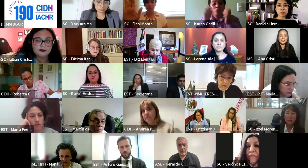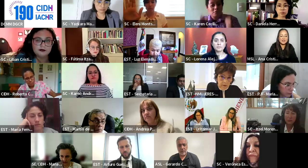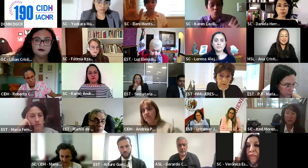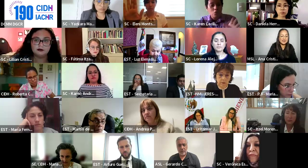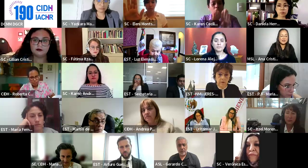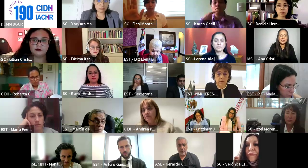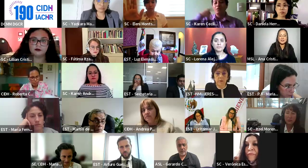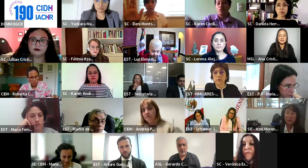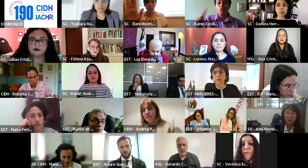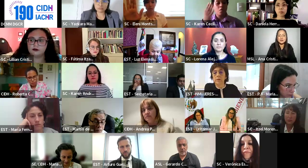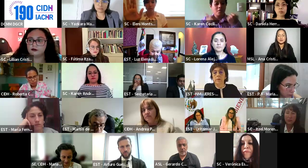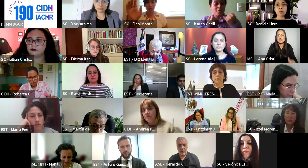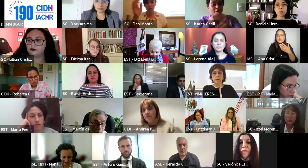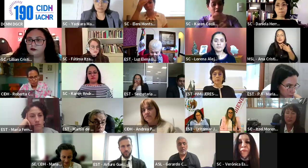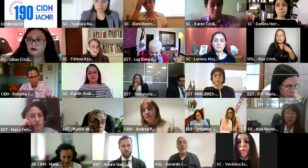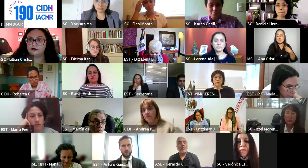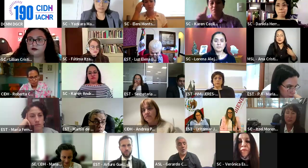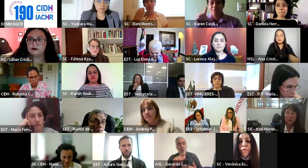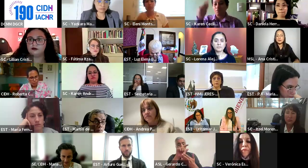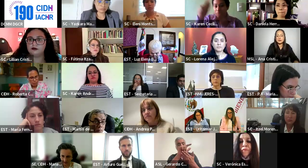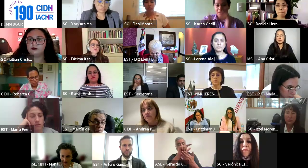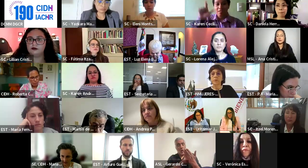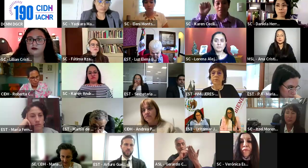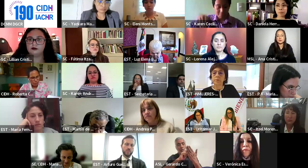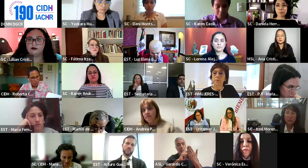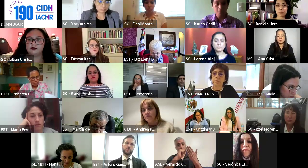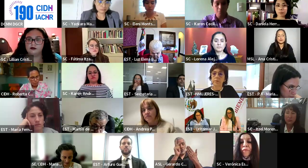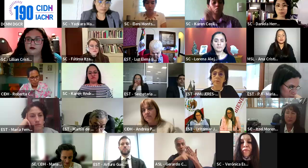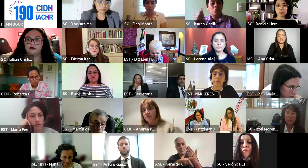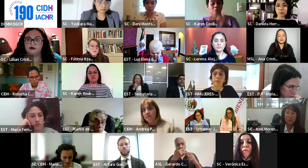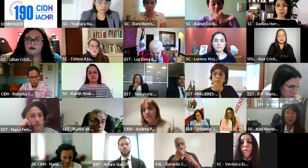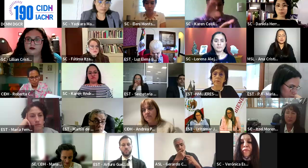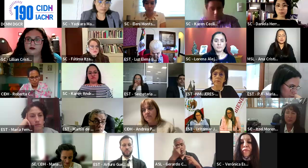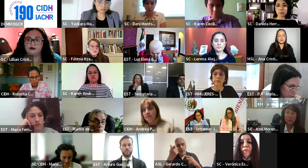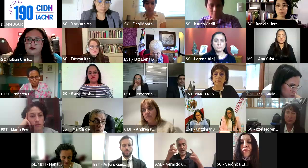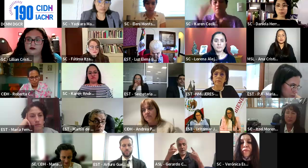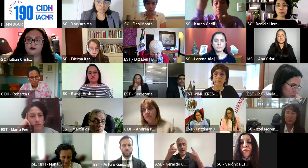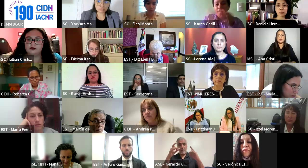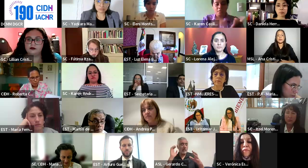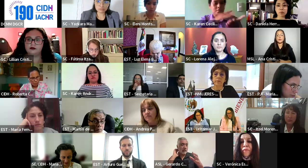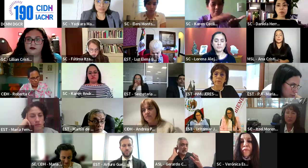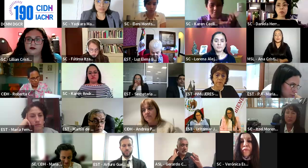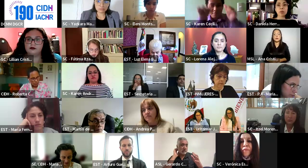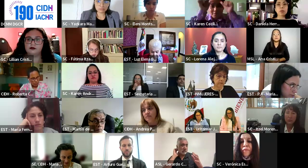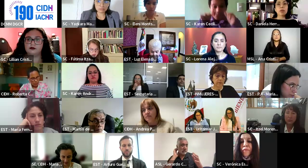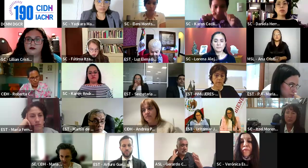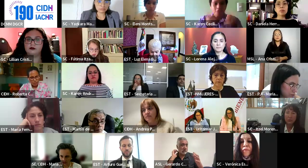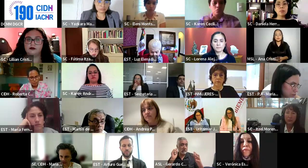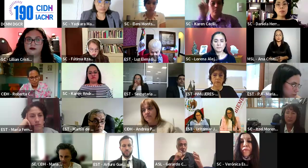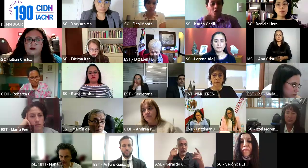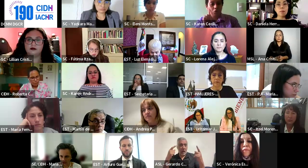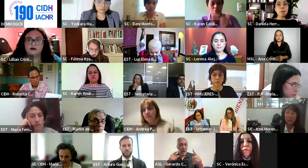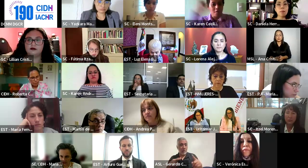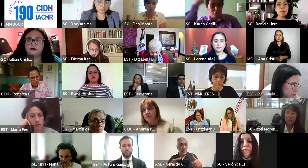Las leyes y programas para prevenir, atender y erradicar la violencia no contemplan a las mujeres con discapacidad, a las mujeres sordas y a las mujeres sordas